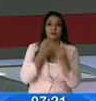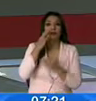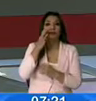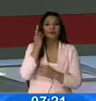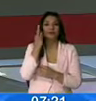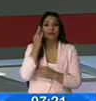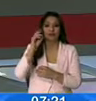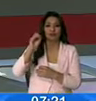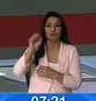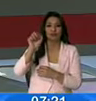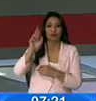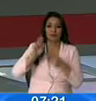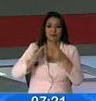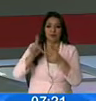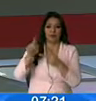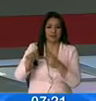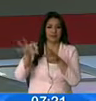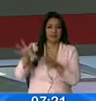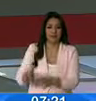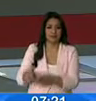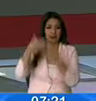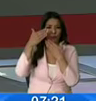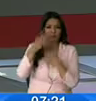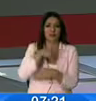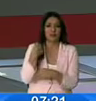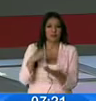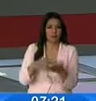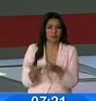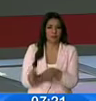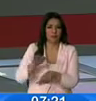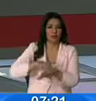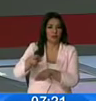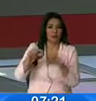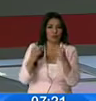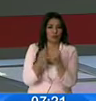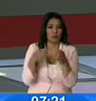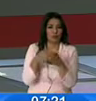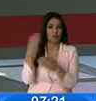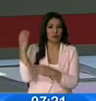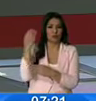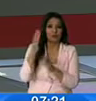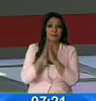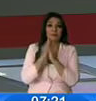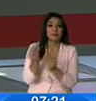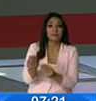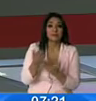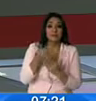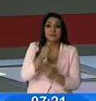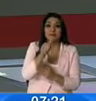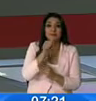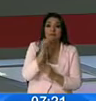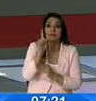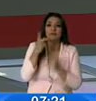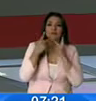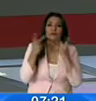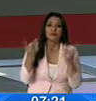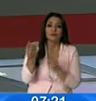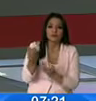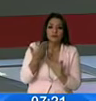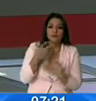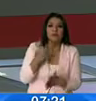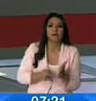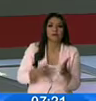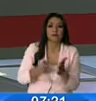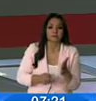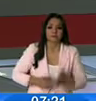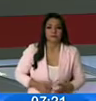la pareja secuestrada y asesinada por alias Guacho, solicitan desclasificación de la información para conocer lo que ocurrió